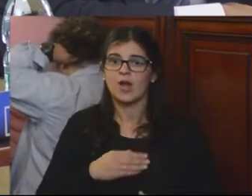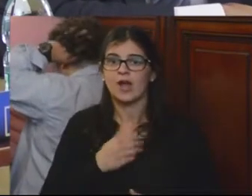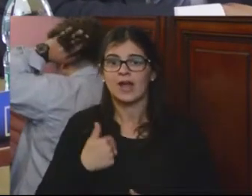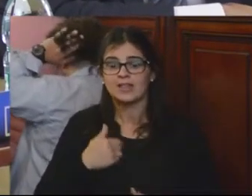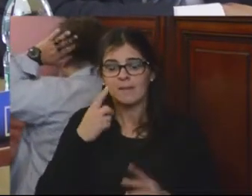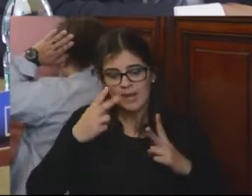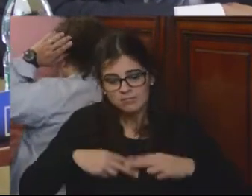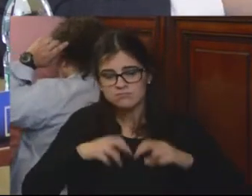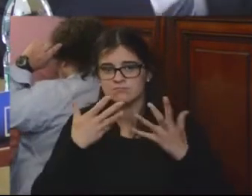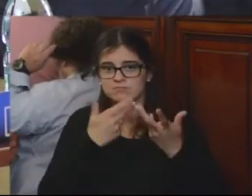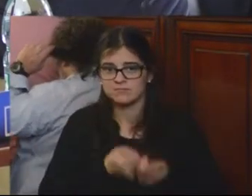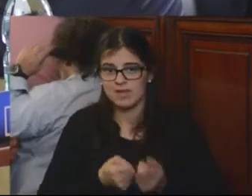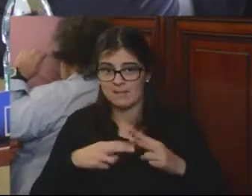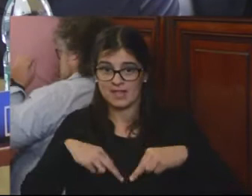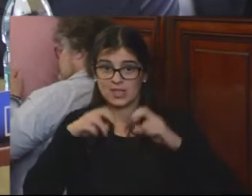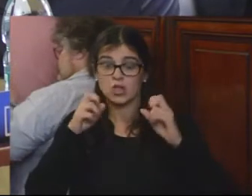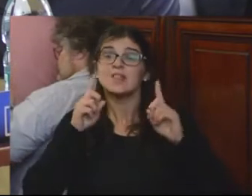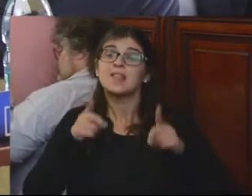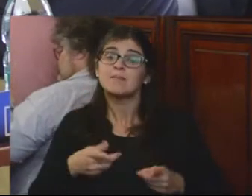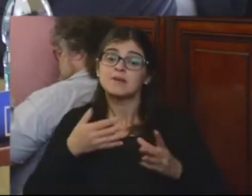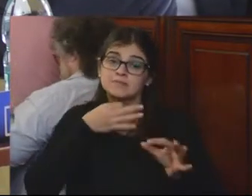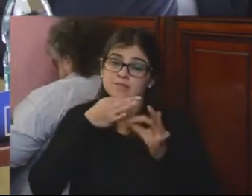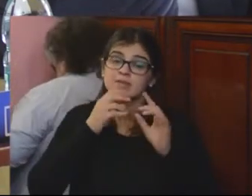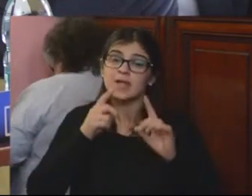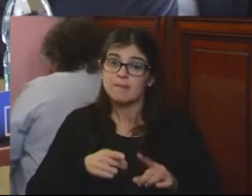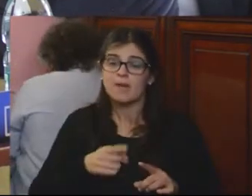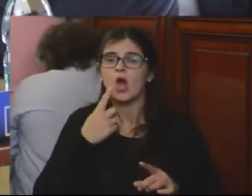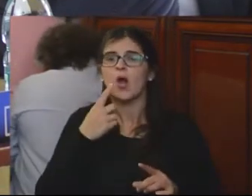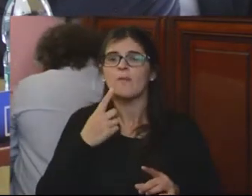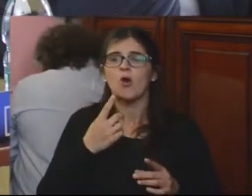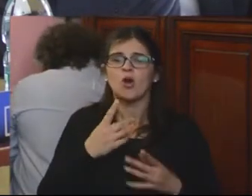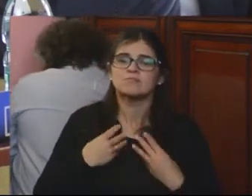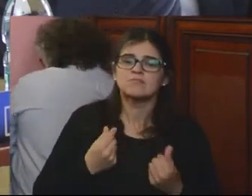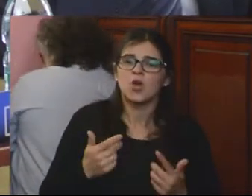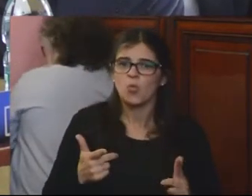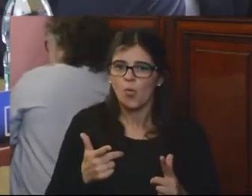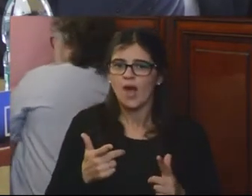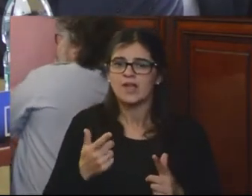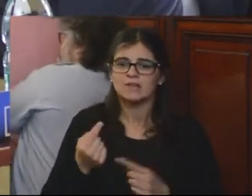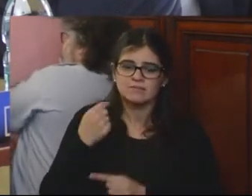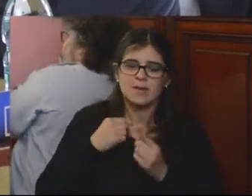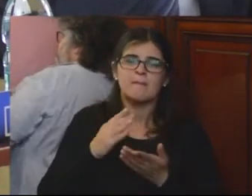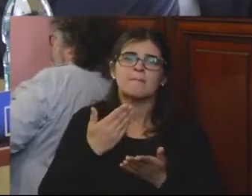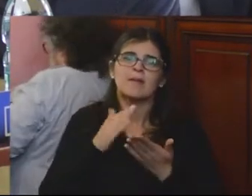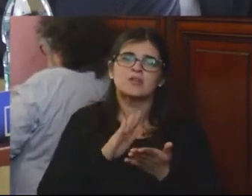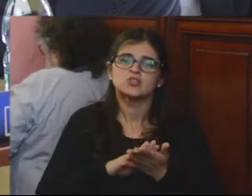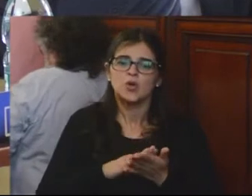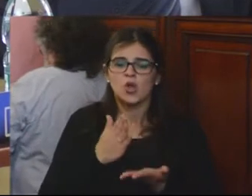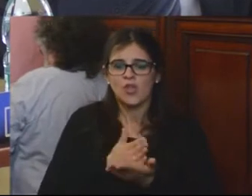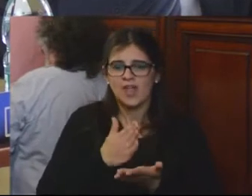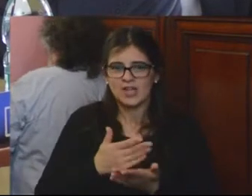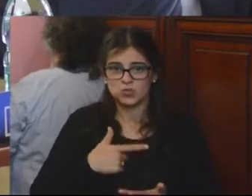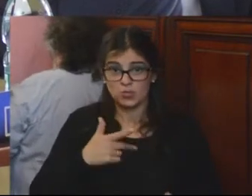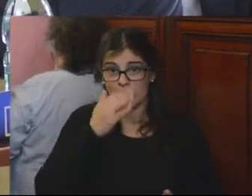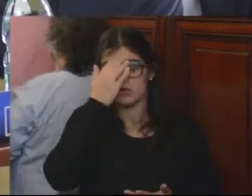investigación quisieran también tacha no de insensibles o asimilar las congestiones nefastas por hablar del curso de los derechos humanos